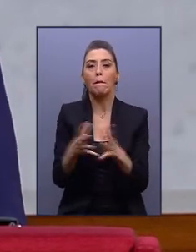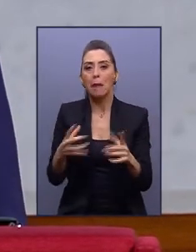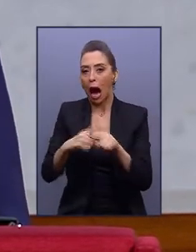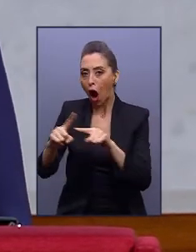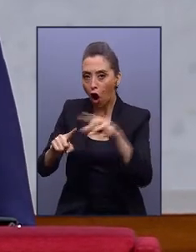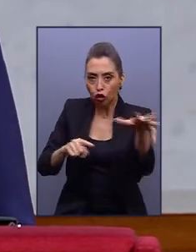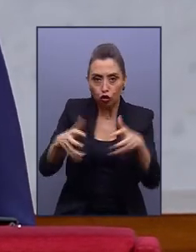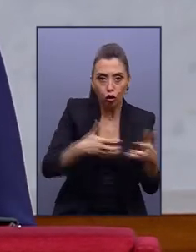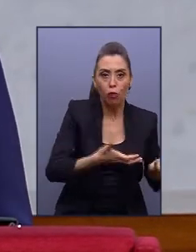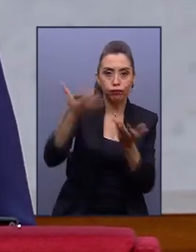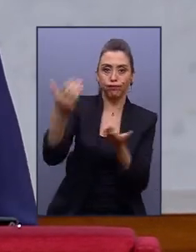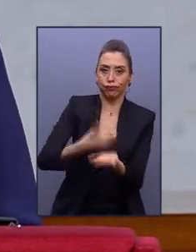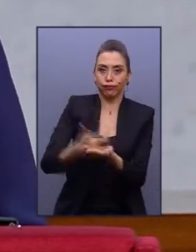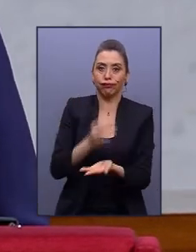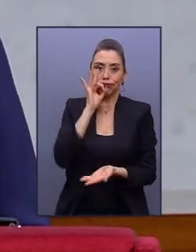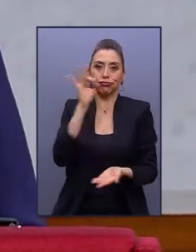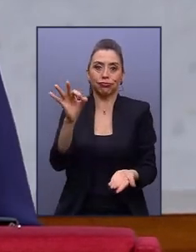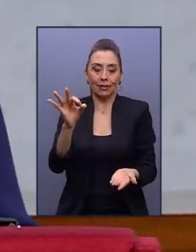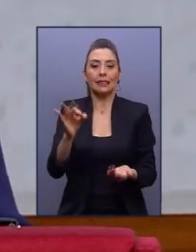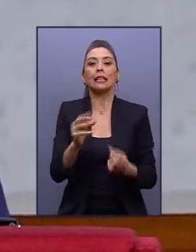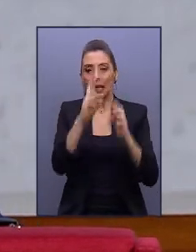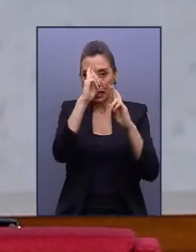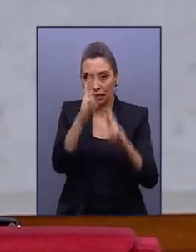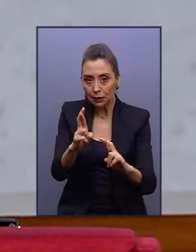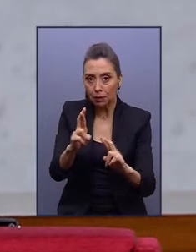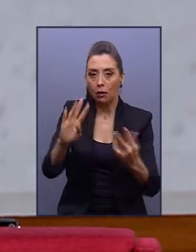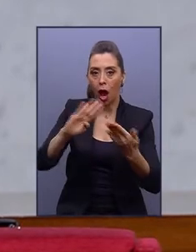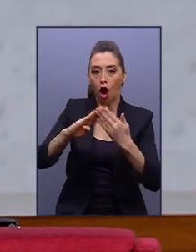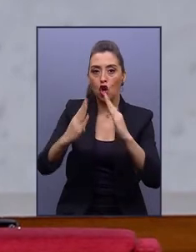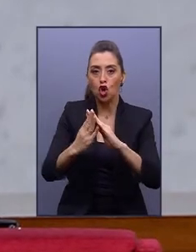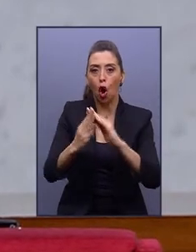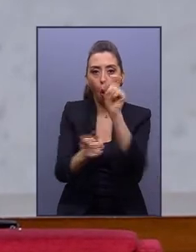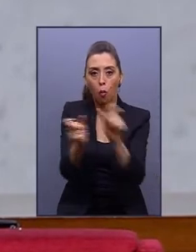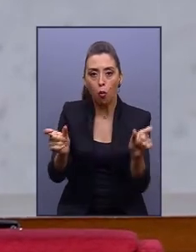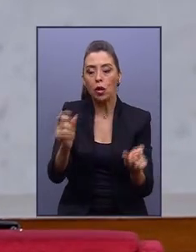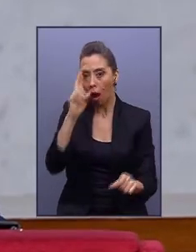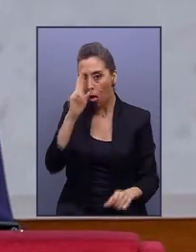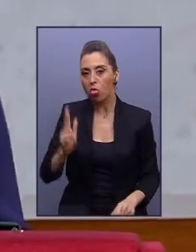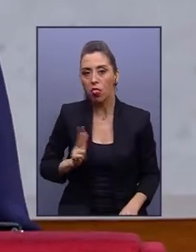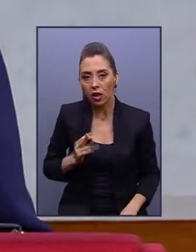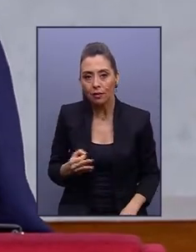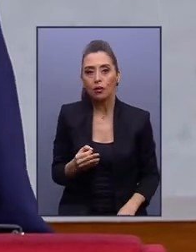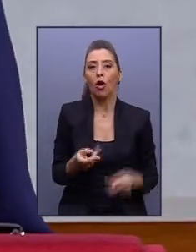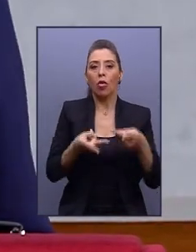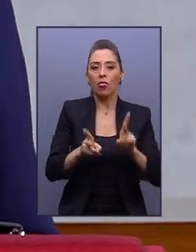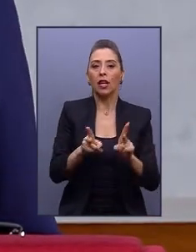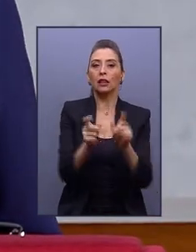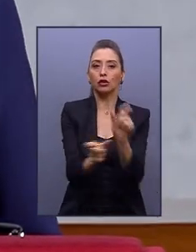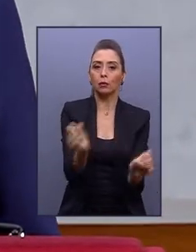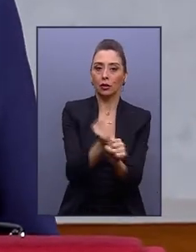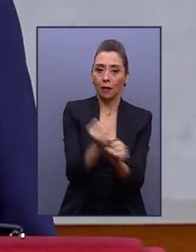de riqueza, que respeta la dignidad de las comunidades, los derechos de los trabajadores y las